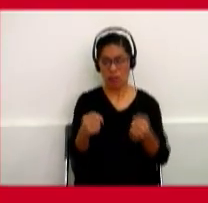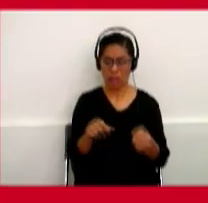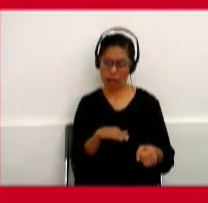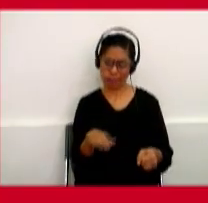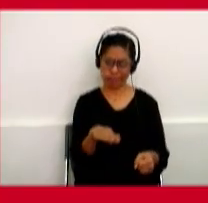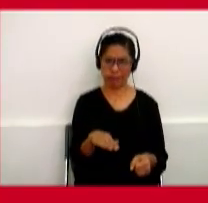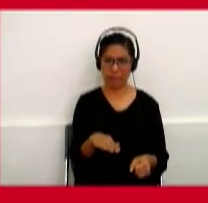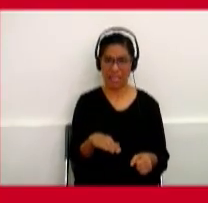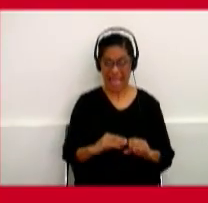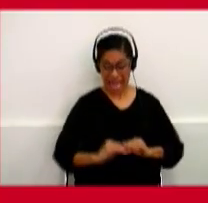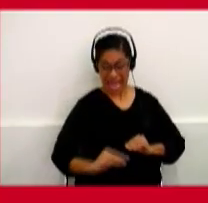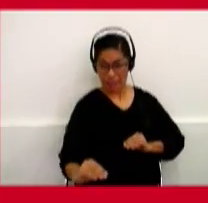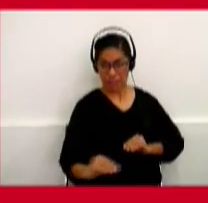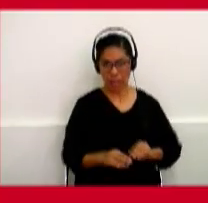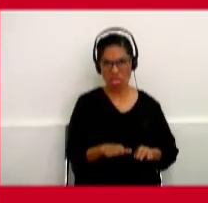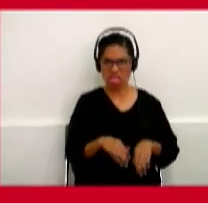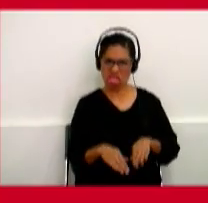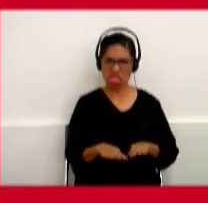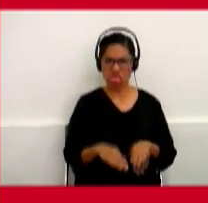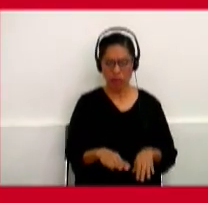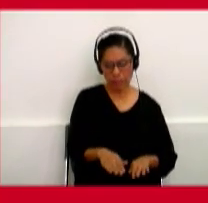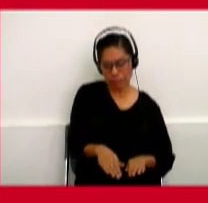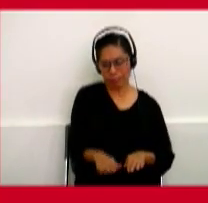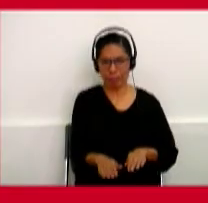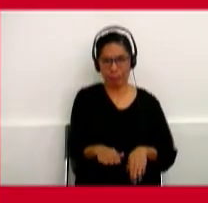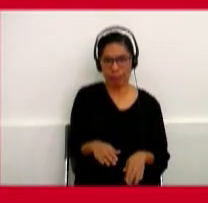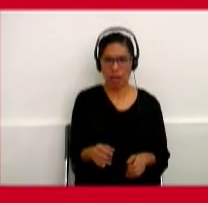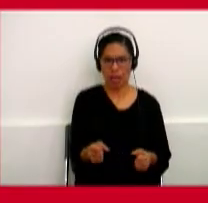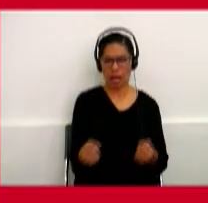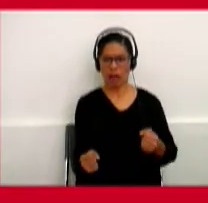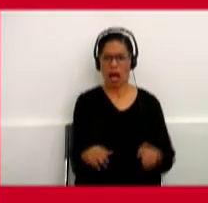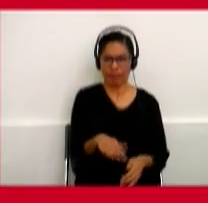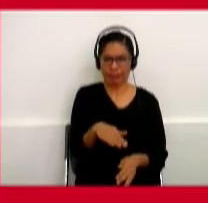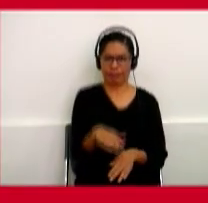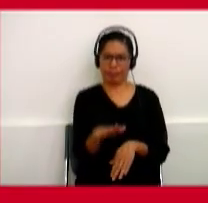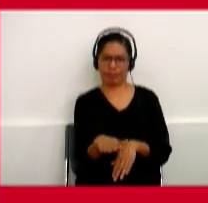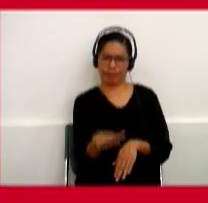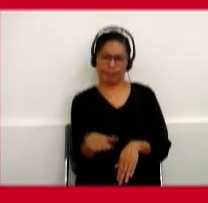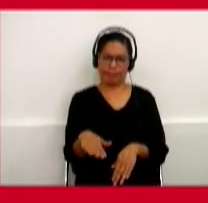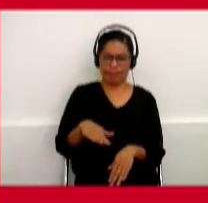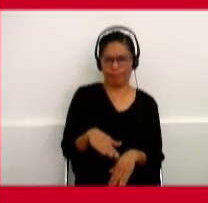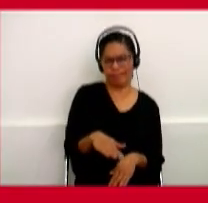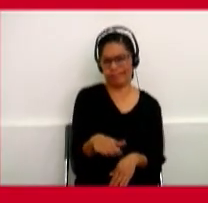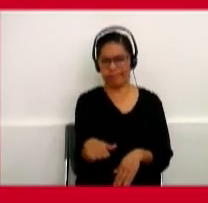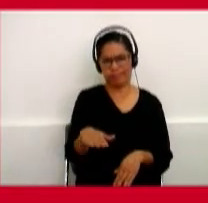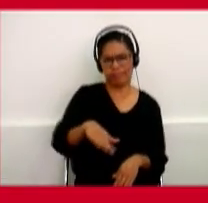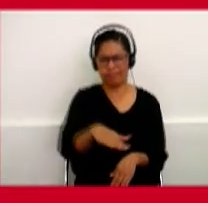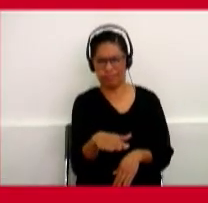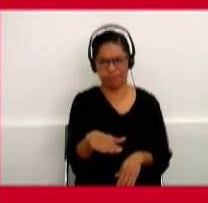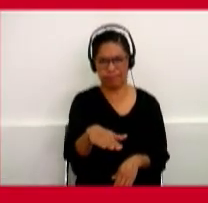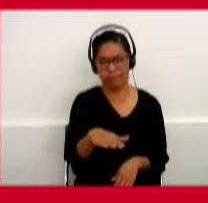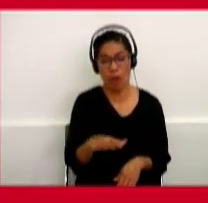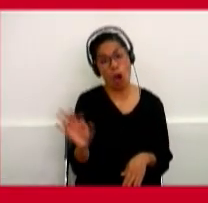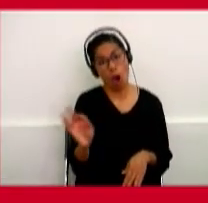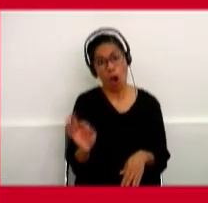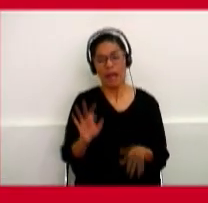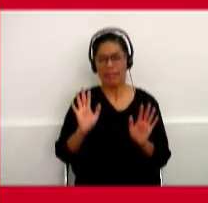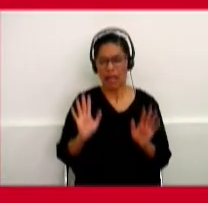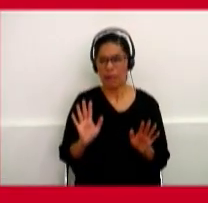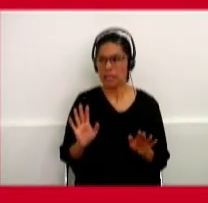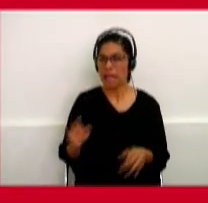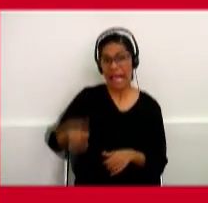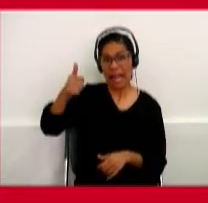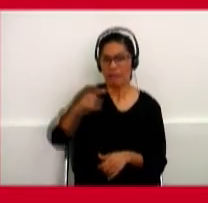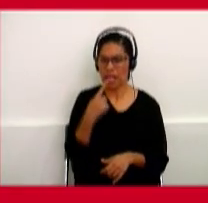y entonces probablemente van a manejar más lento por ahí para sentirse más cómodos, o también podrían tener instrucciones de manejar más lento para no